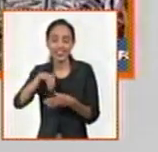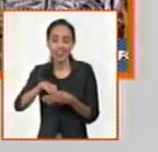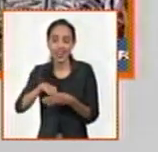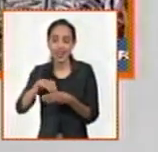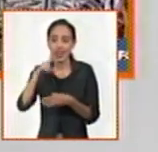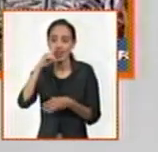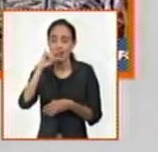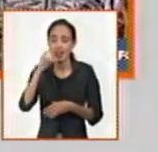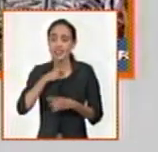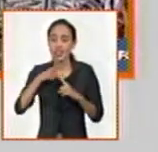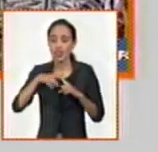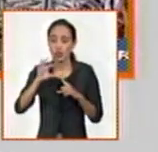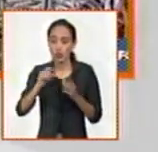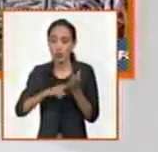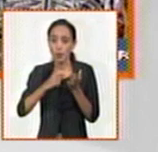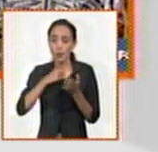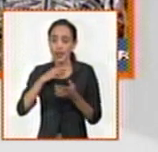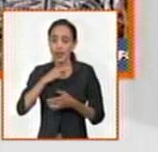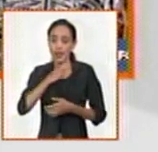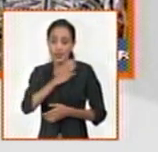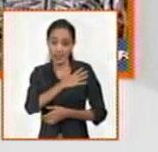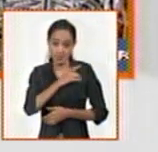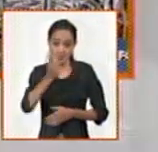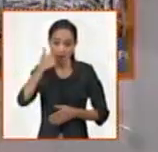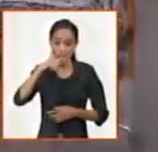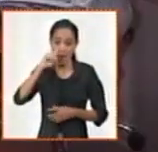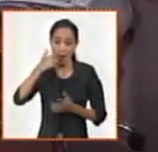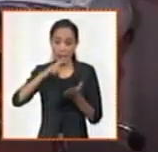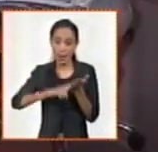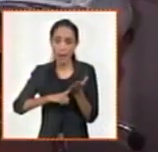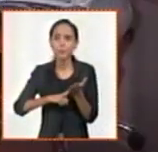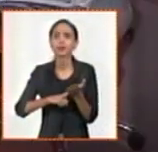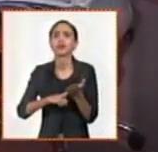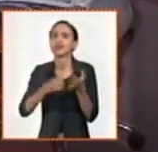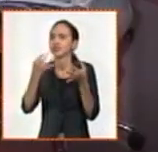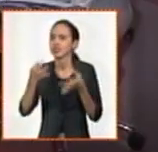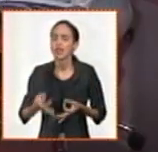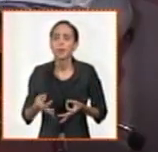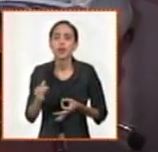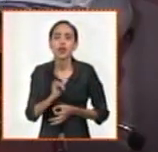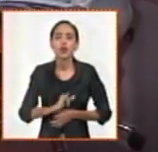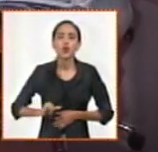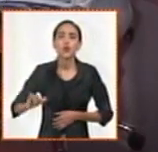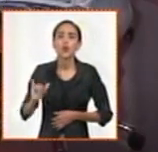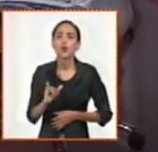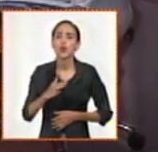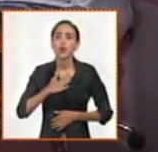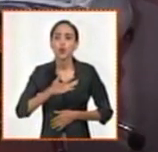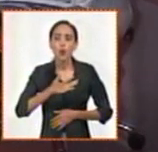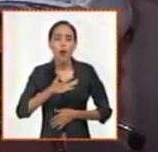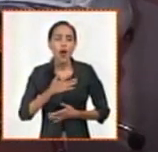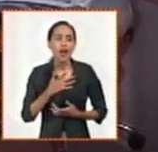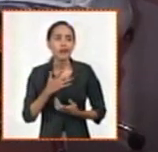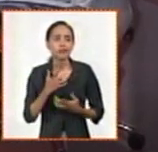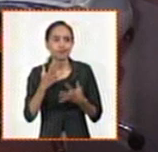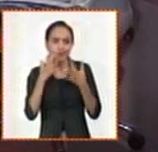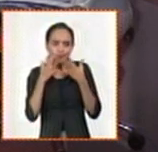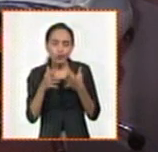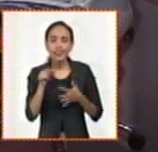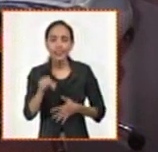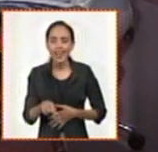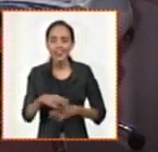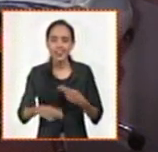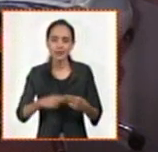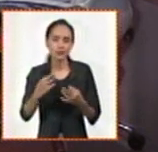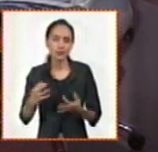ANAP ha sido y sigue siendo como un hogar para ese tipo de intercambio,